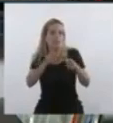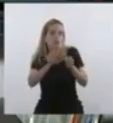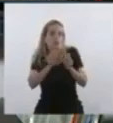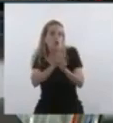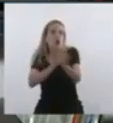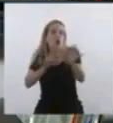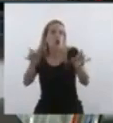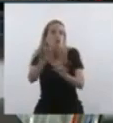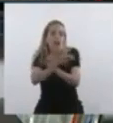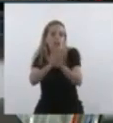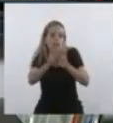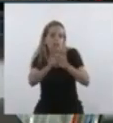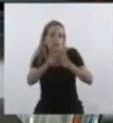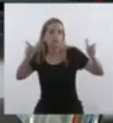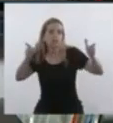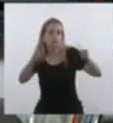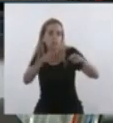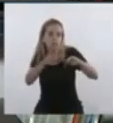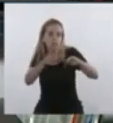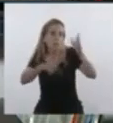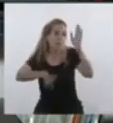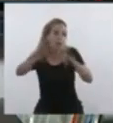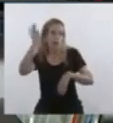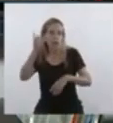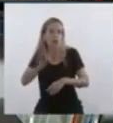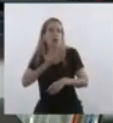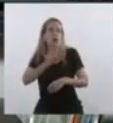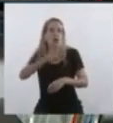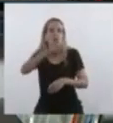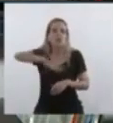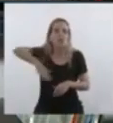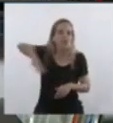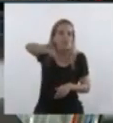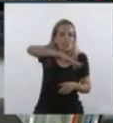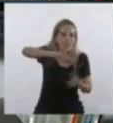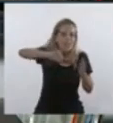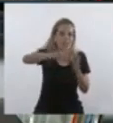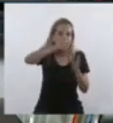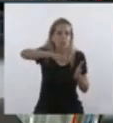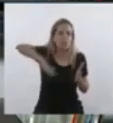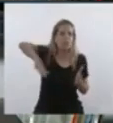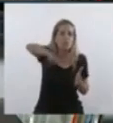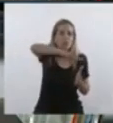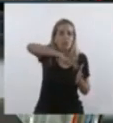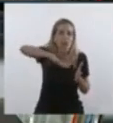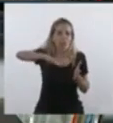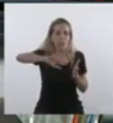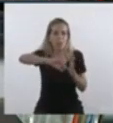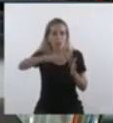vez más, se concentran en el área metropolitana de Buenos Aires.